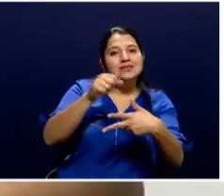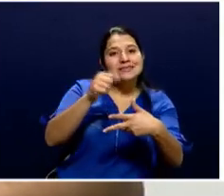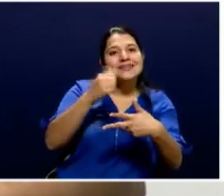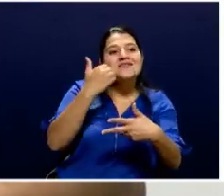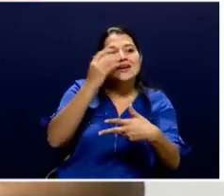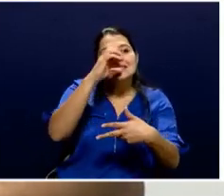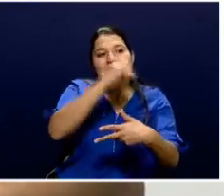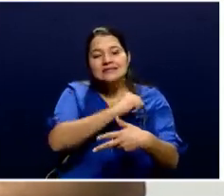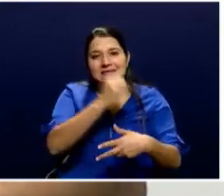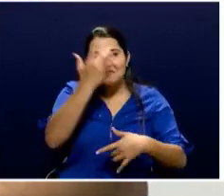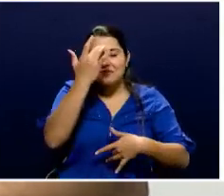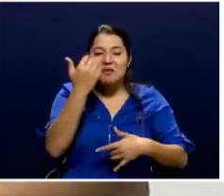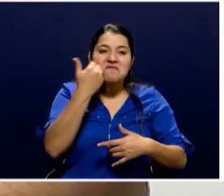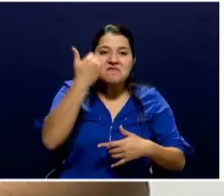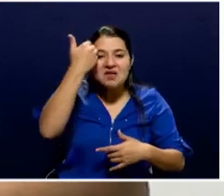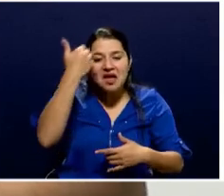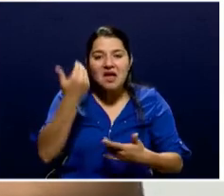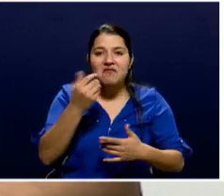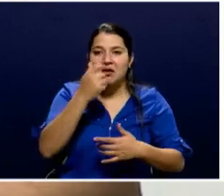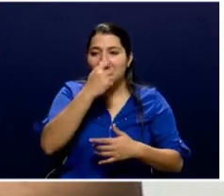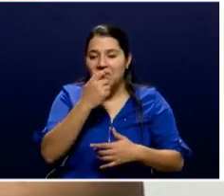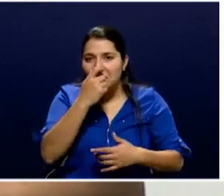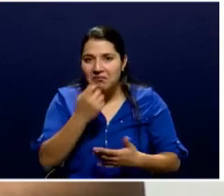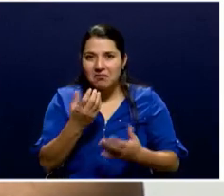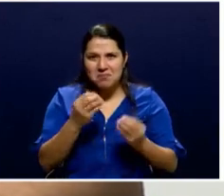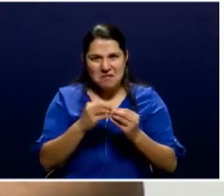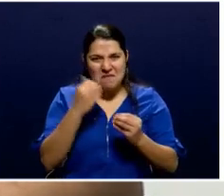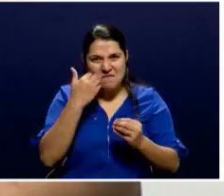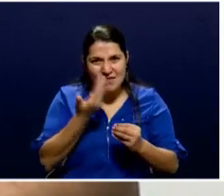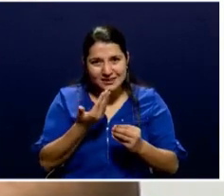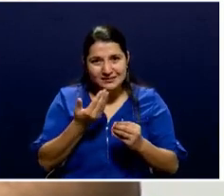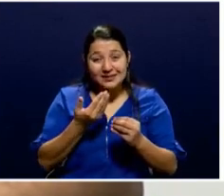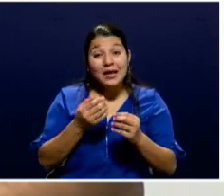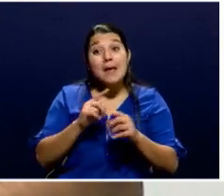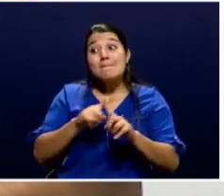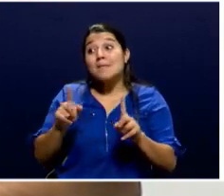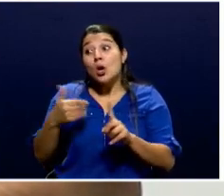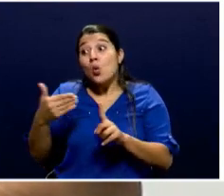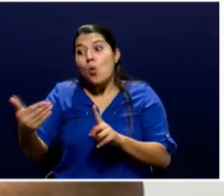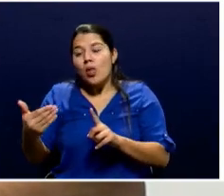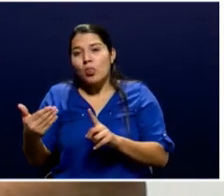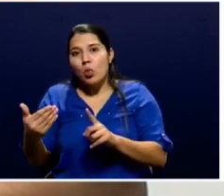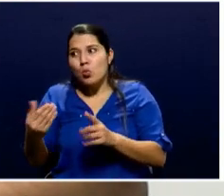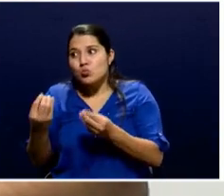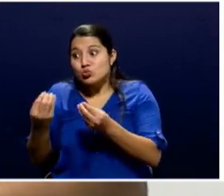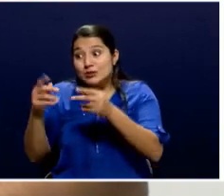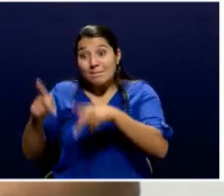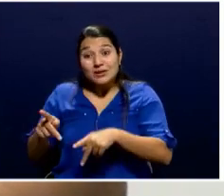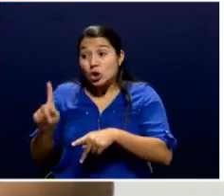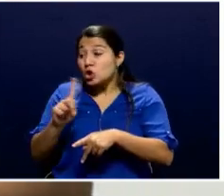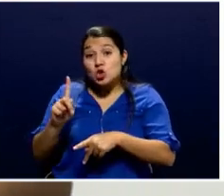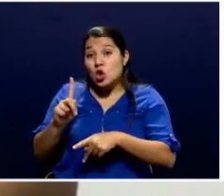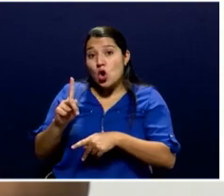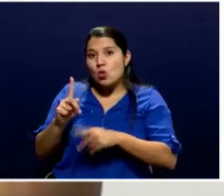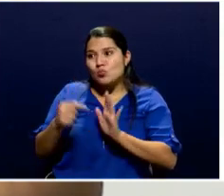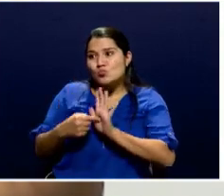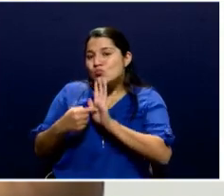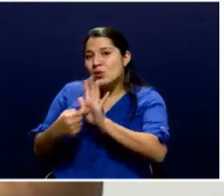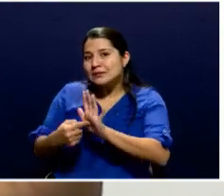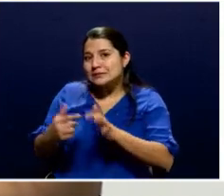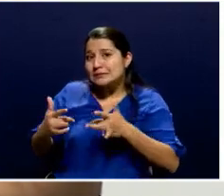gran dispersión aumenta exageradamente el número de casos con los que tiene que lidiar los sistemas de salud.